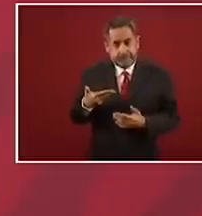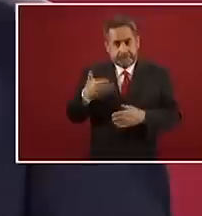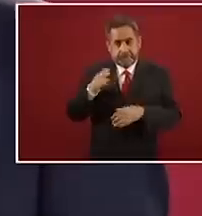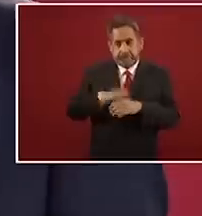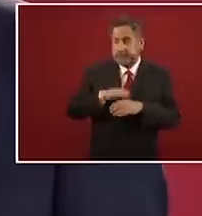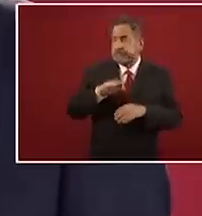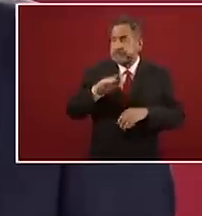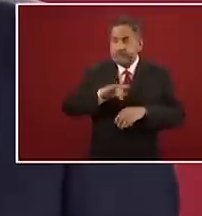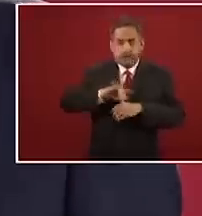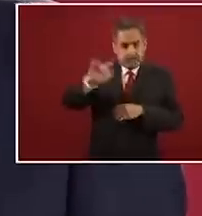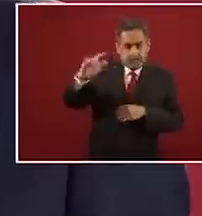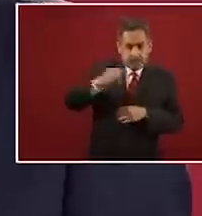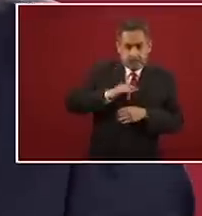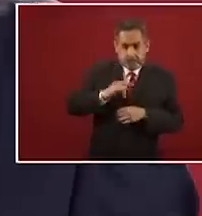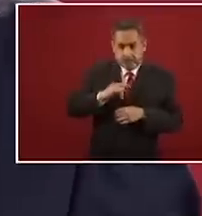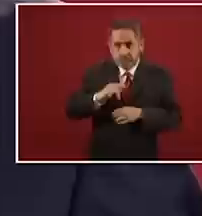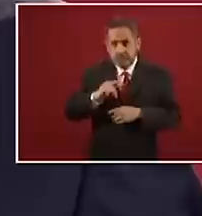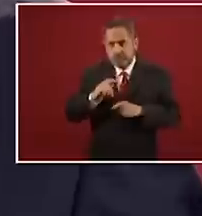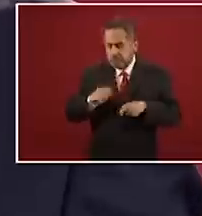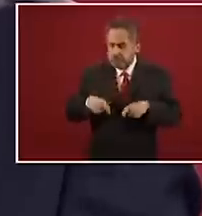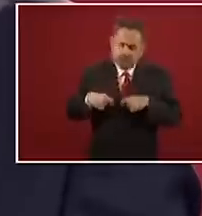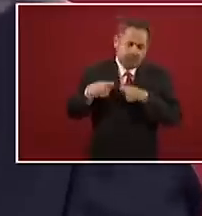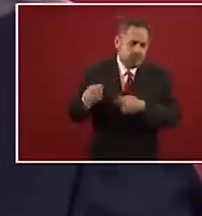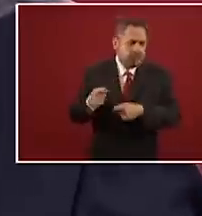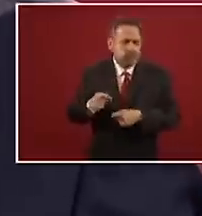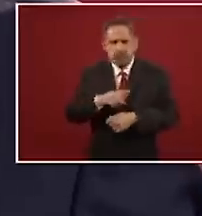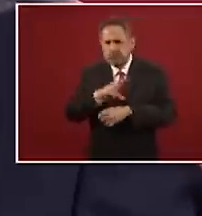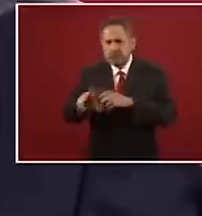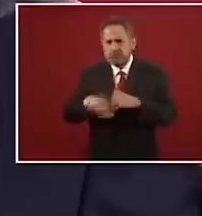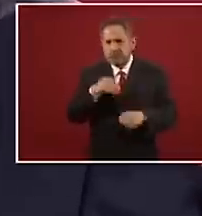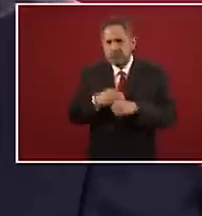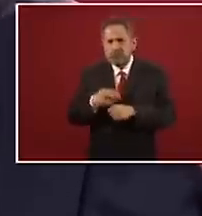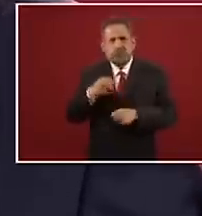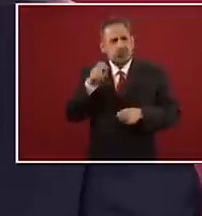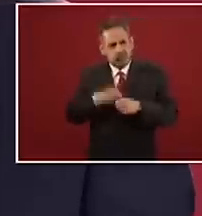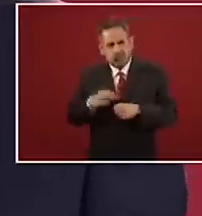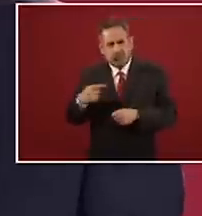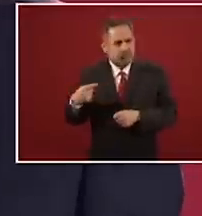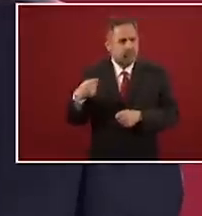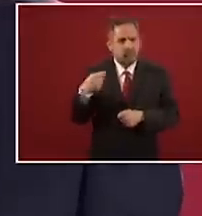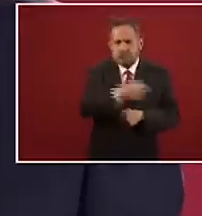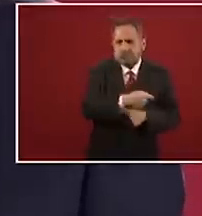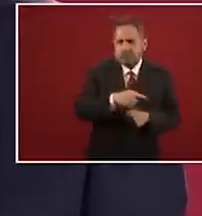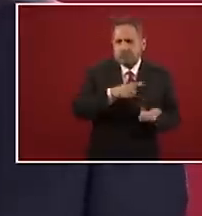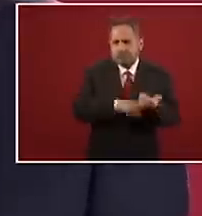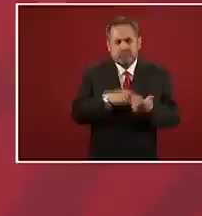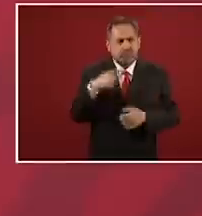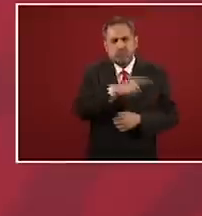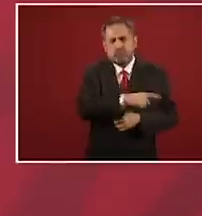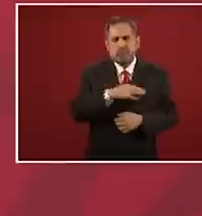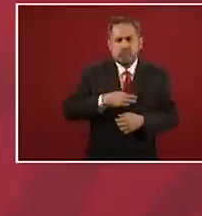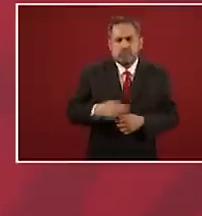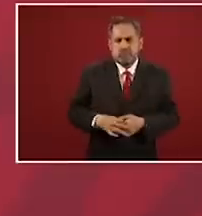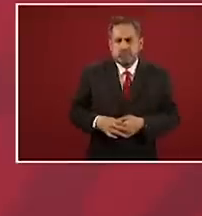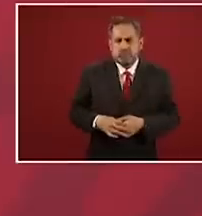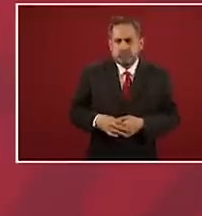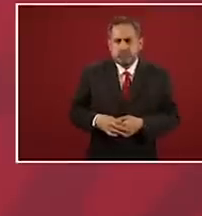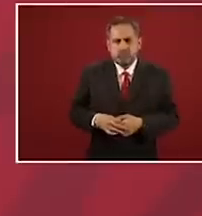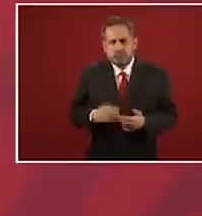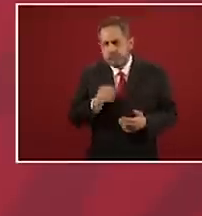vuelos extras, que se les daban todos en Toluca. No hubo